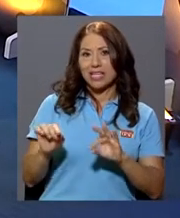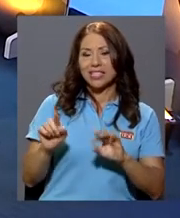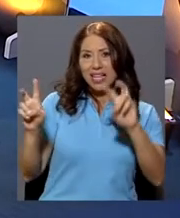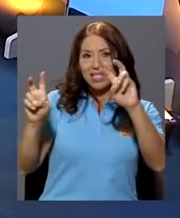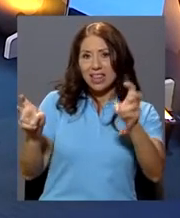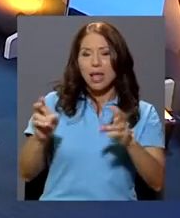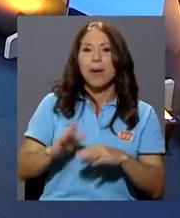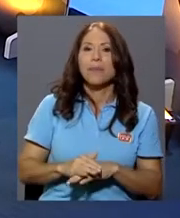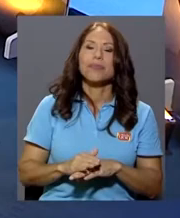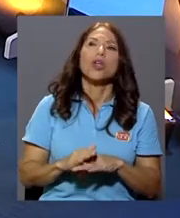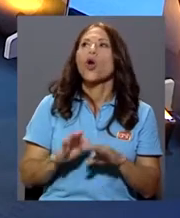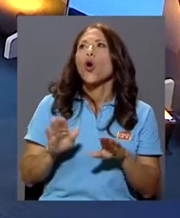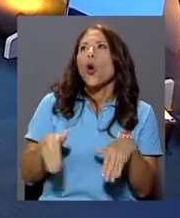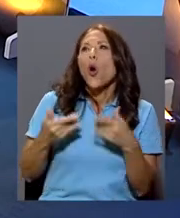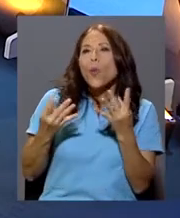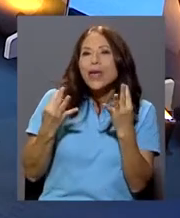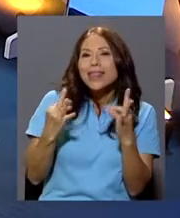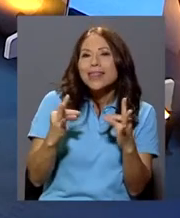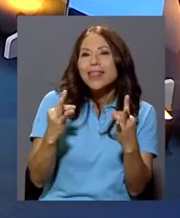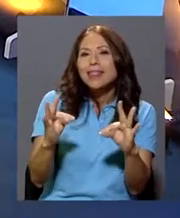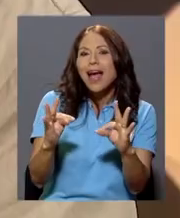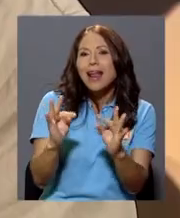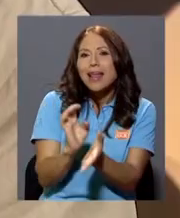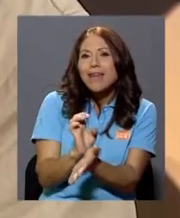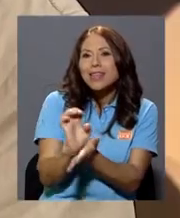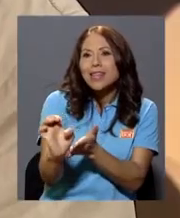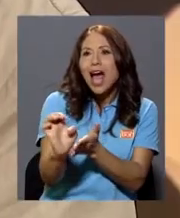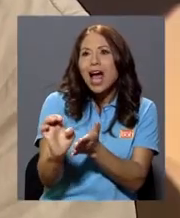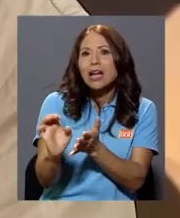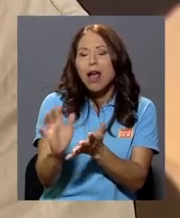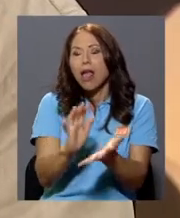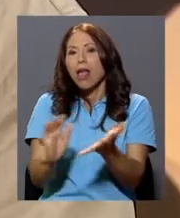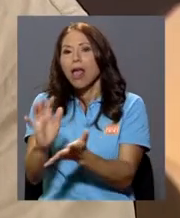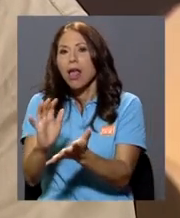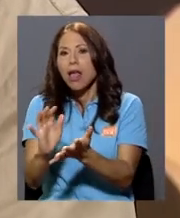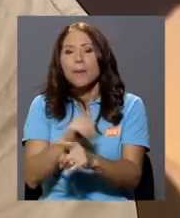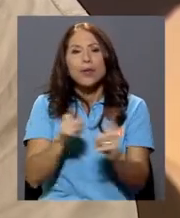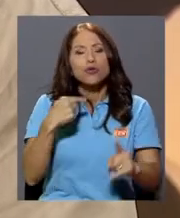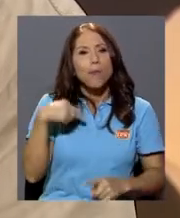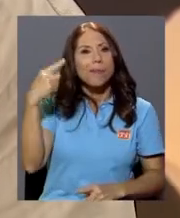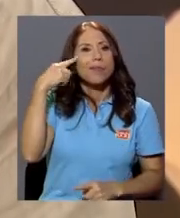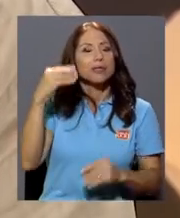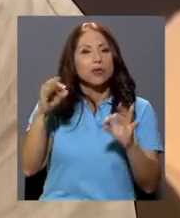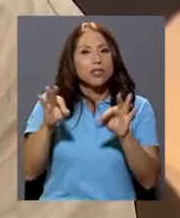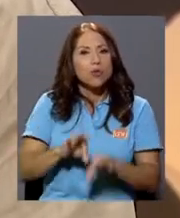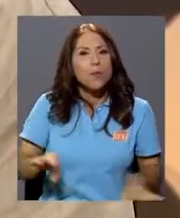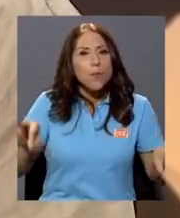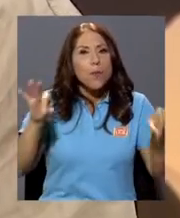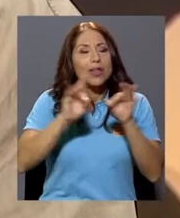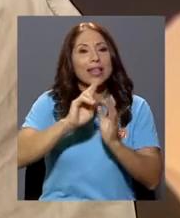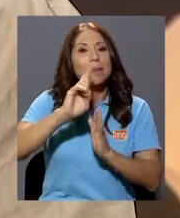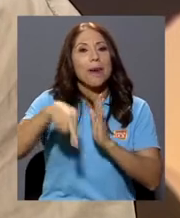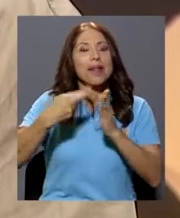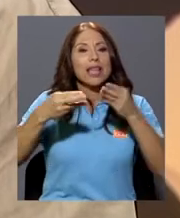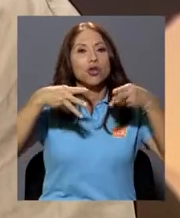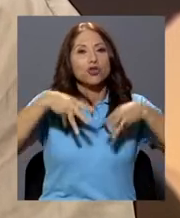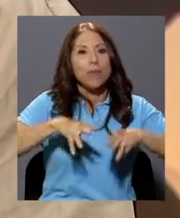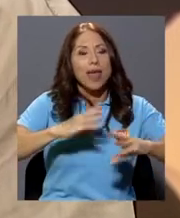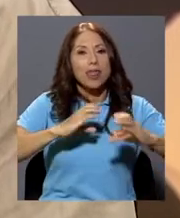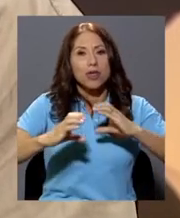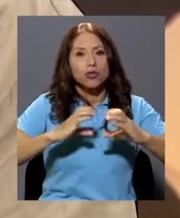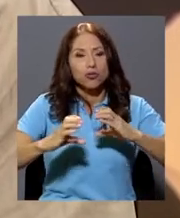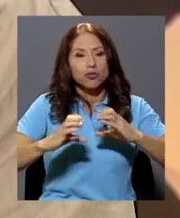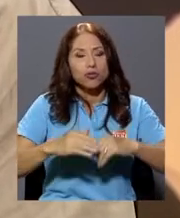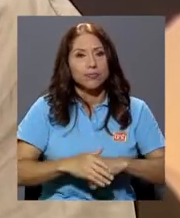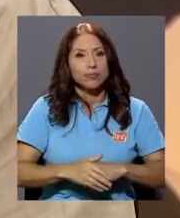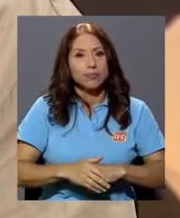de cómo intentar evitar, pero yo pienso que es muy importante el papel de los medios. Los